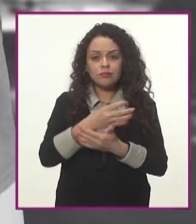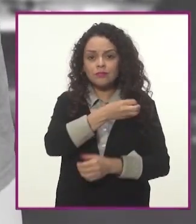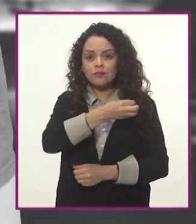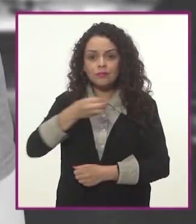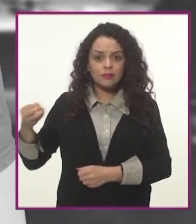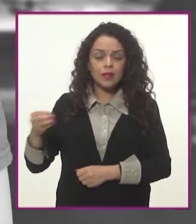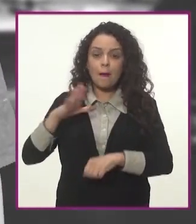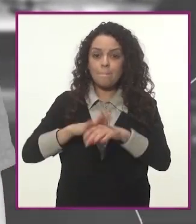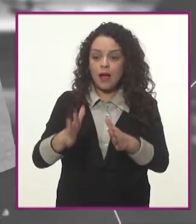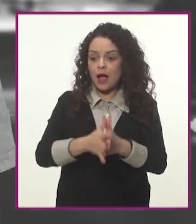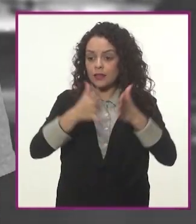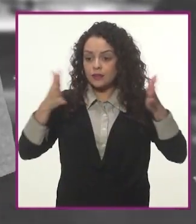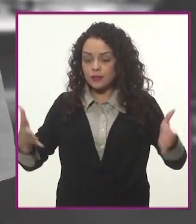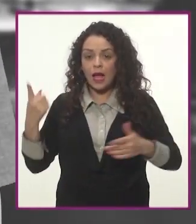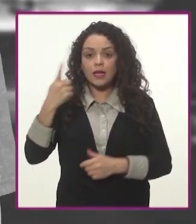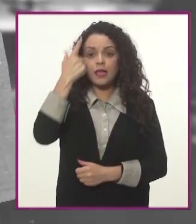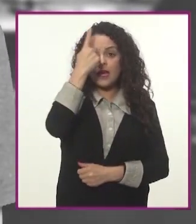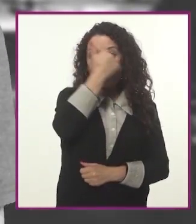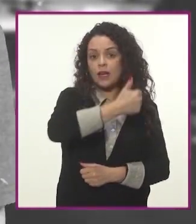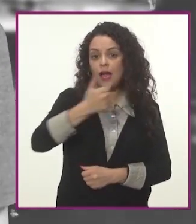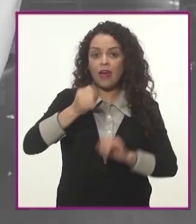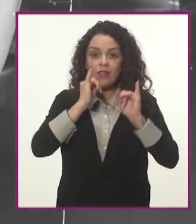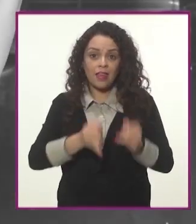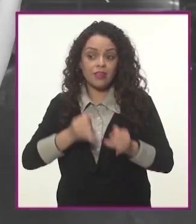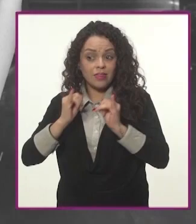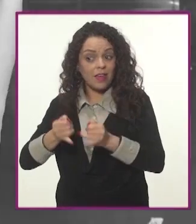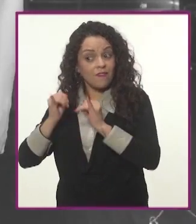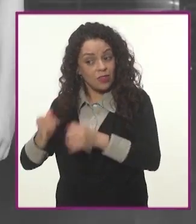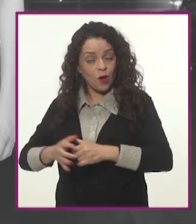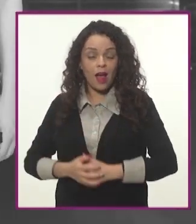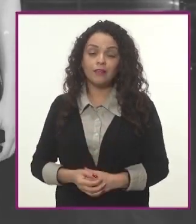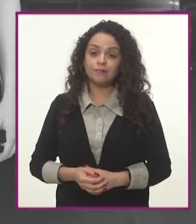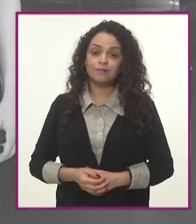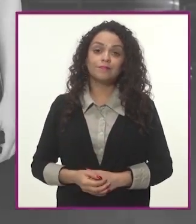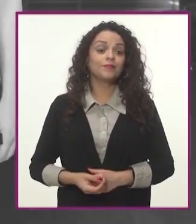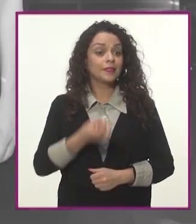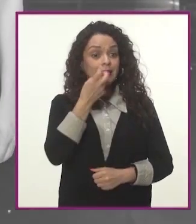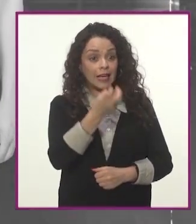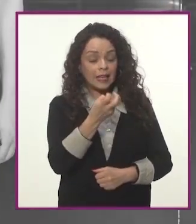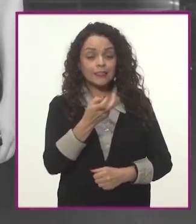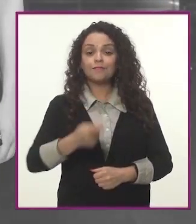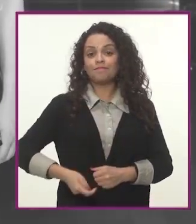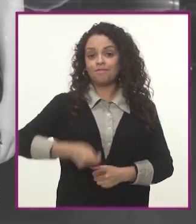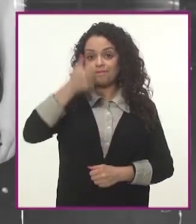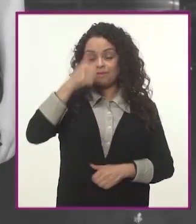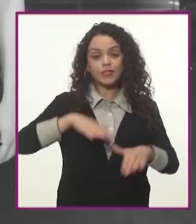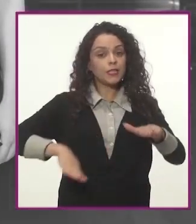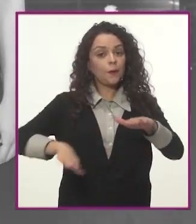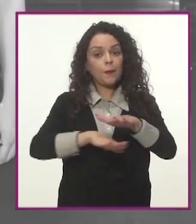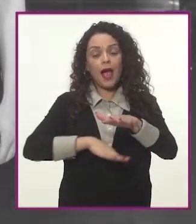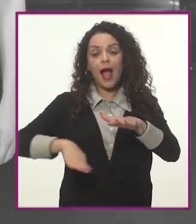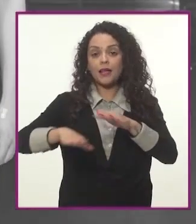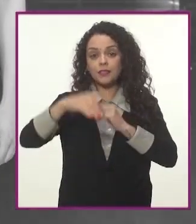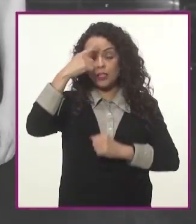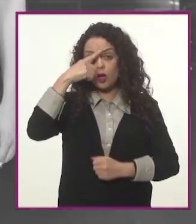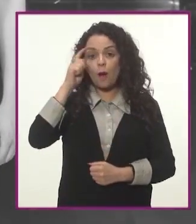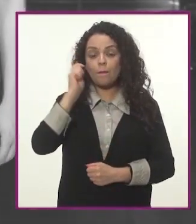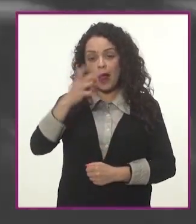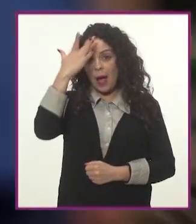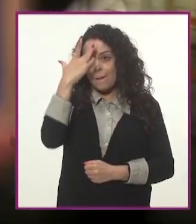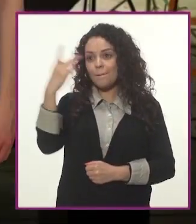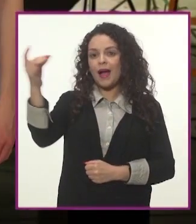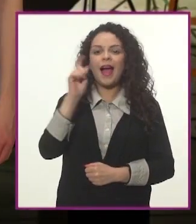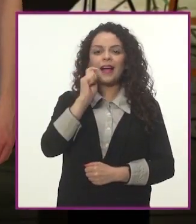más amplia que la de cada plano individual. Y este es uno de los grandes principios básicos y parte de la gran magia de la